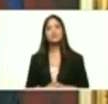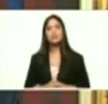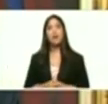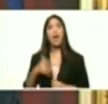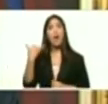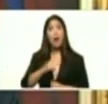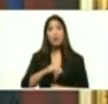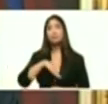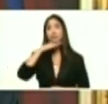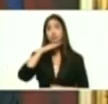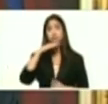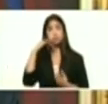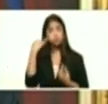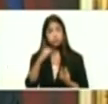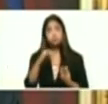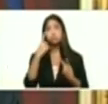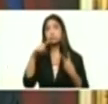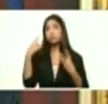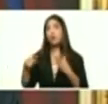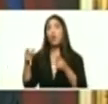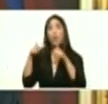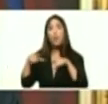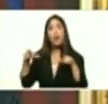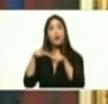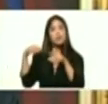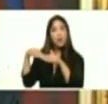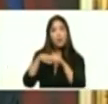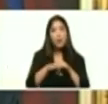tremendas capacidades de centros de acopio